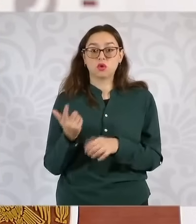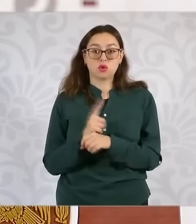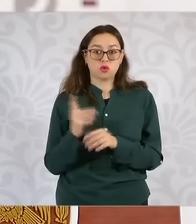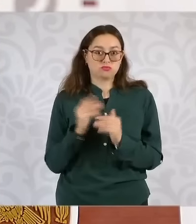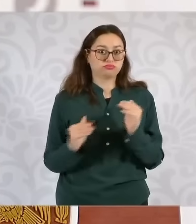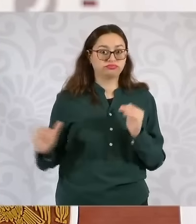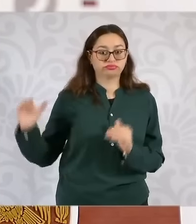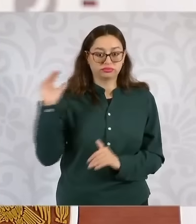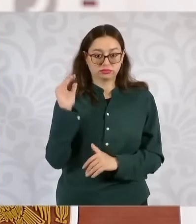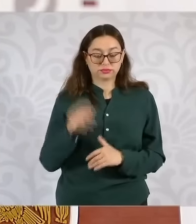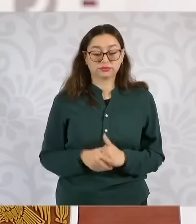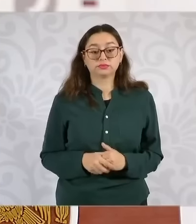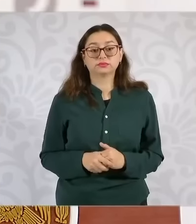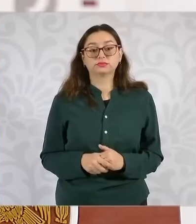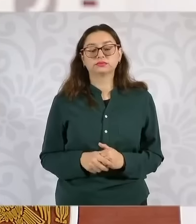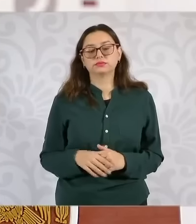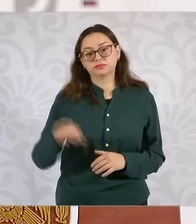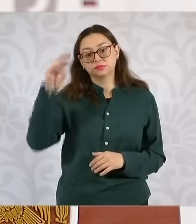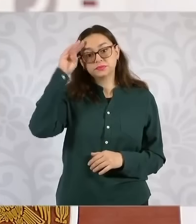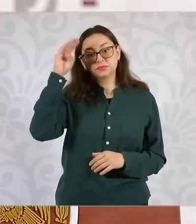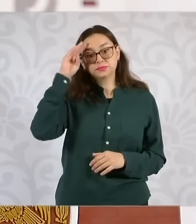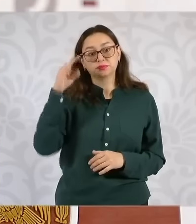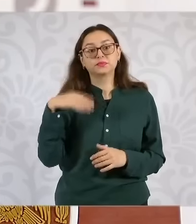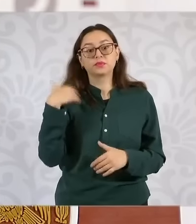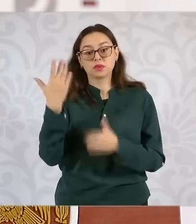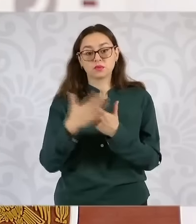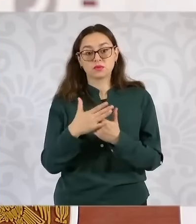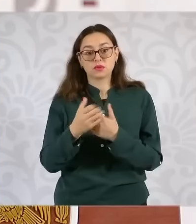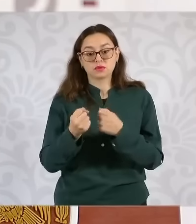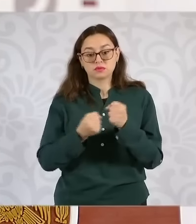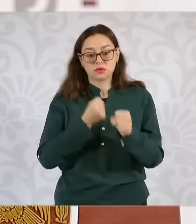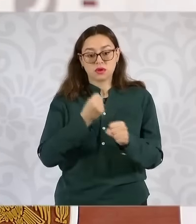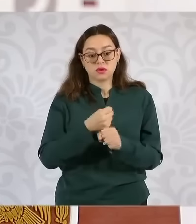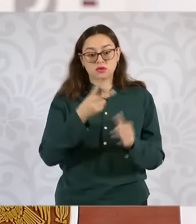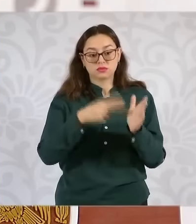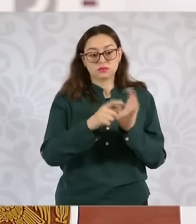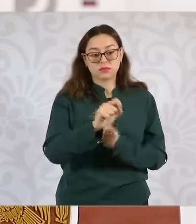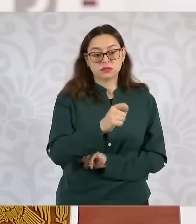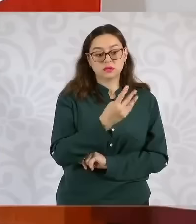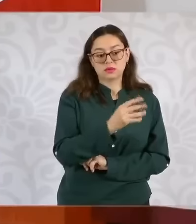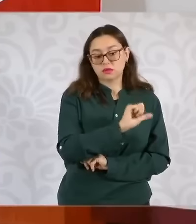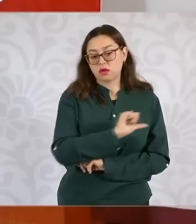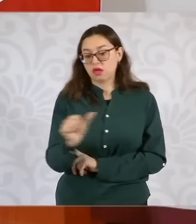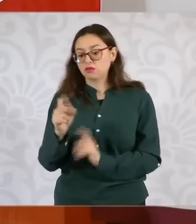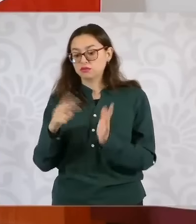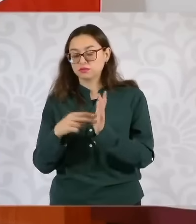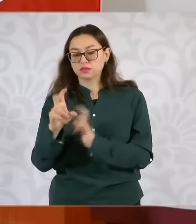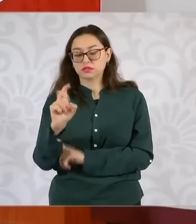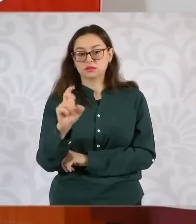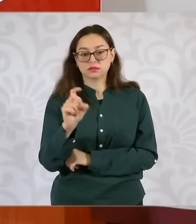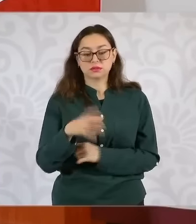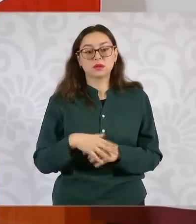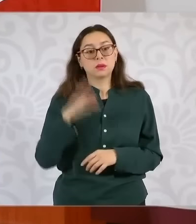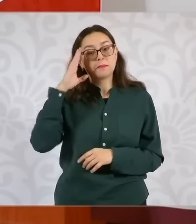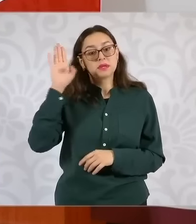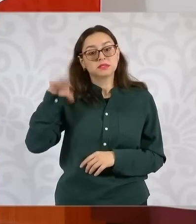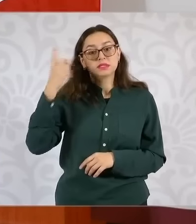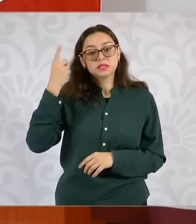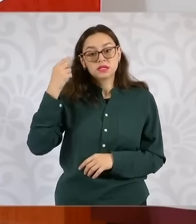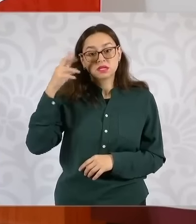proyección para los nuevos planes de estudio de posgrado del 2024 al 2030, tenemos proyectado la maestría y doctorado